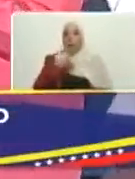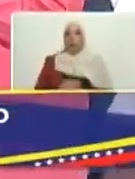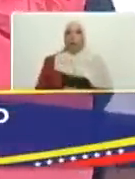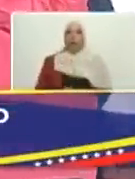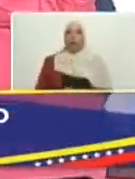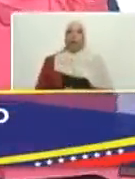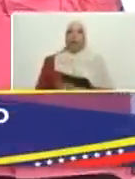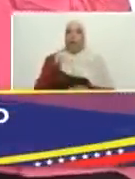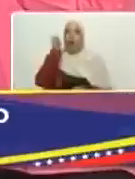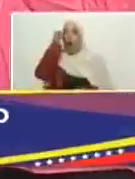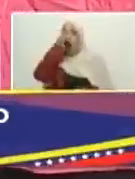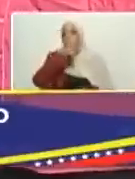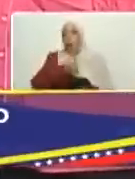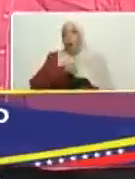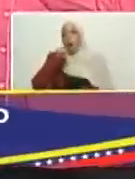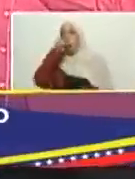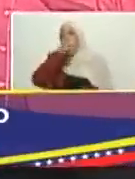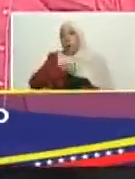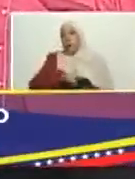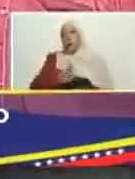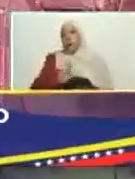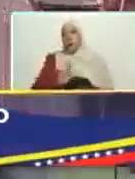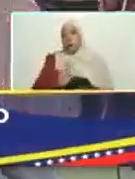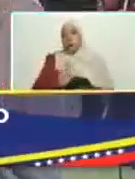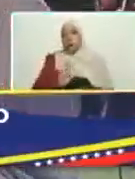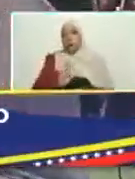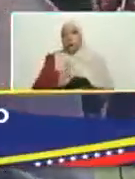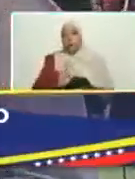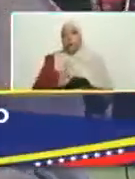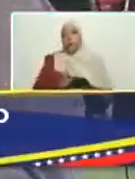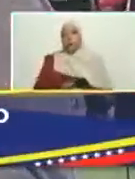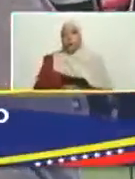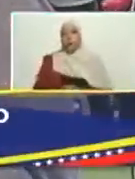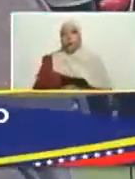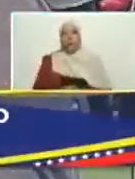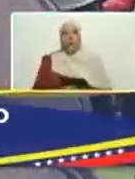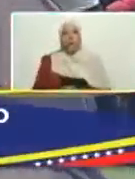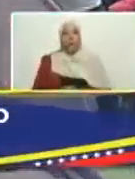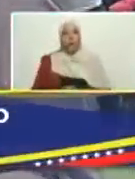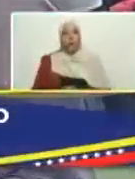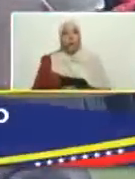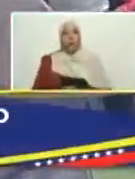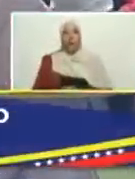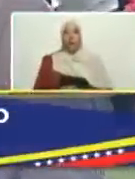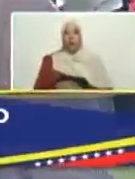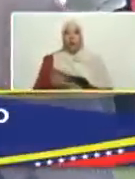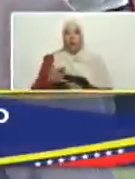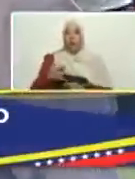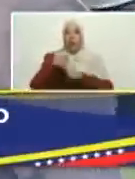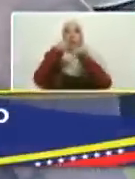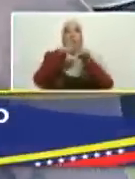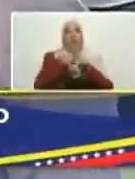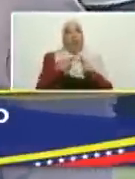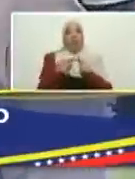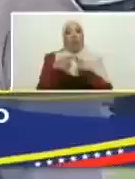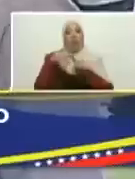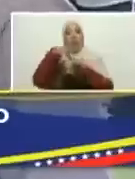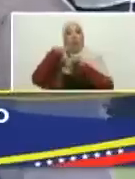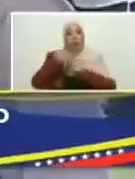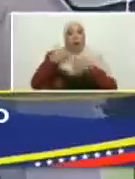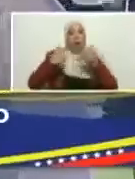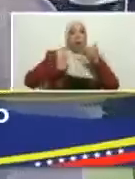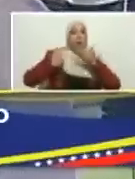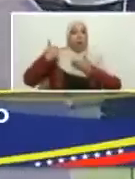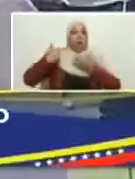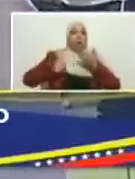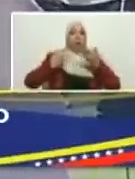de la resistencia. Así es, la resistencia, presidente, usted la ha definido. La agresión multiforme, la agresión económica más brutal